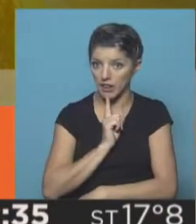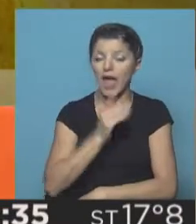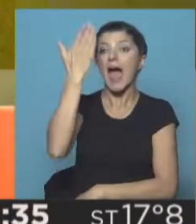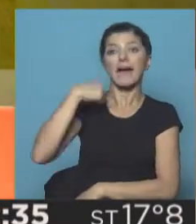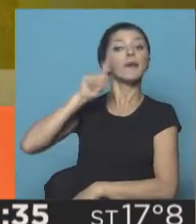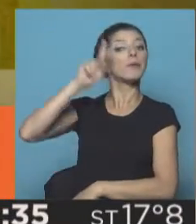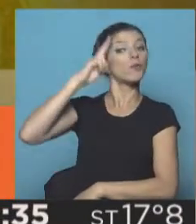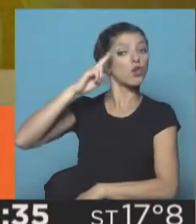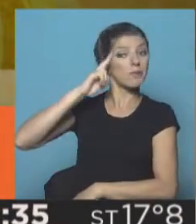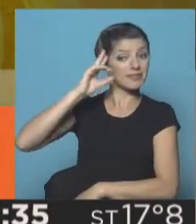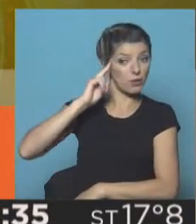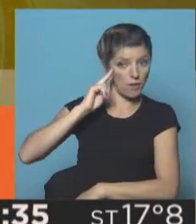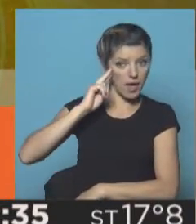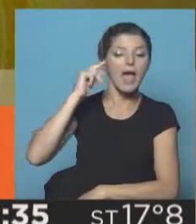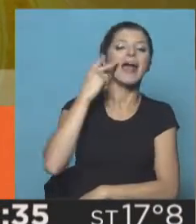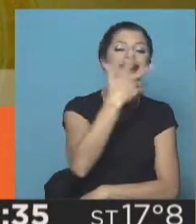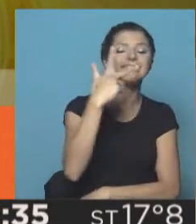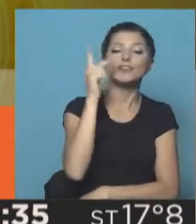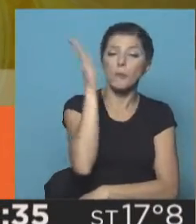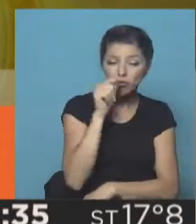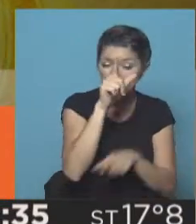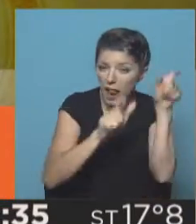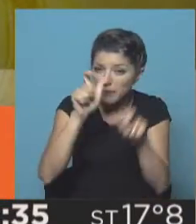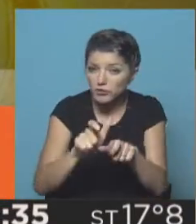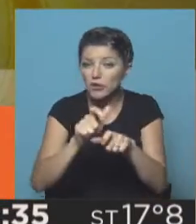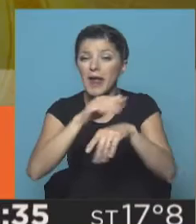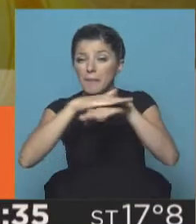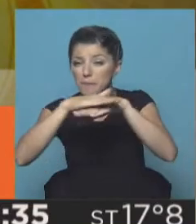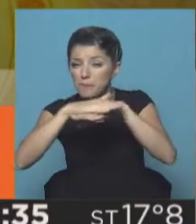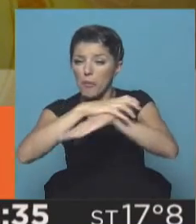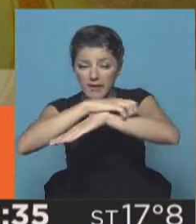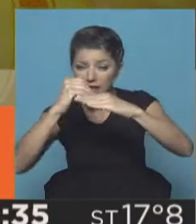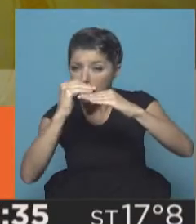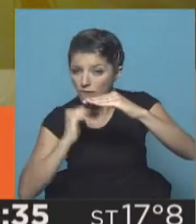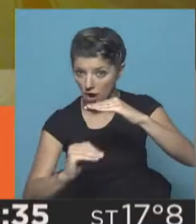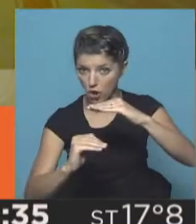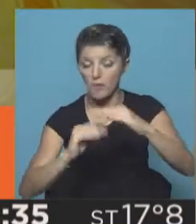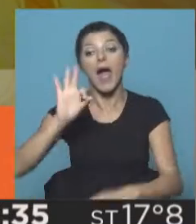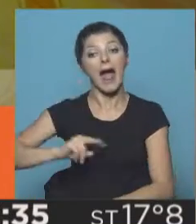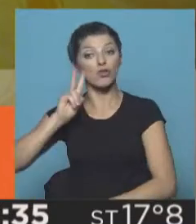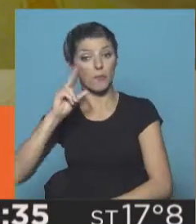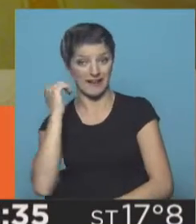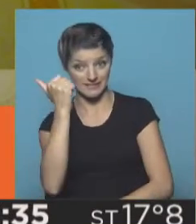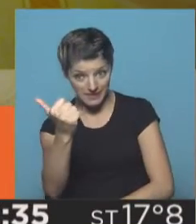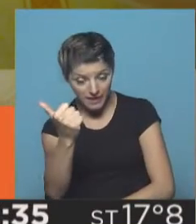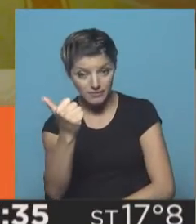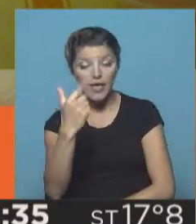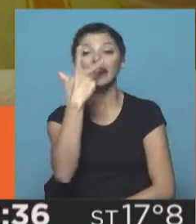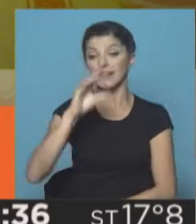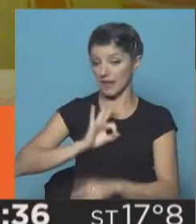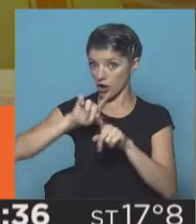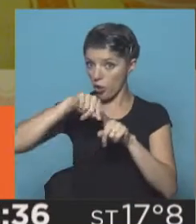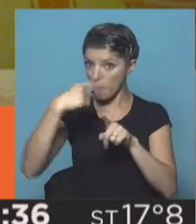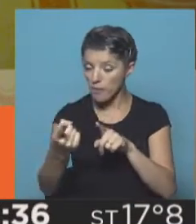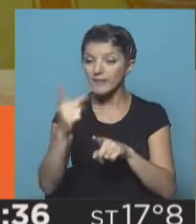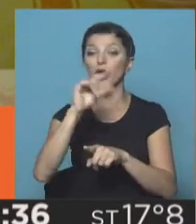el 35% de la población estaba por debajo de los índices de pobreza. En 2006, a 3 años de su asunción, la administración